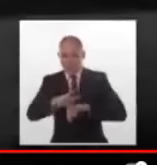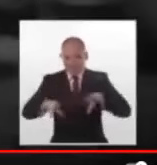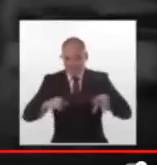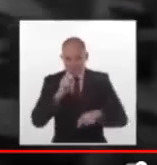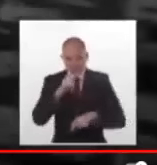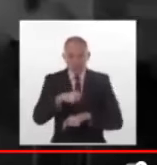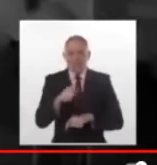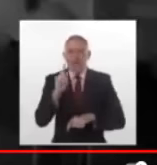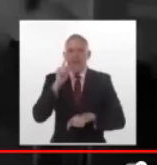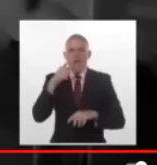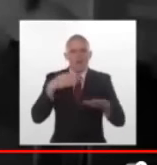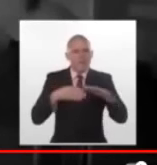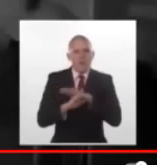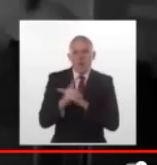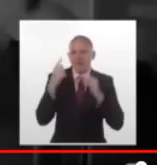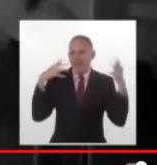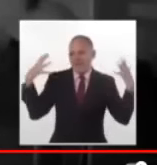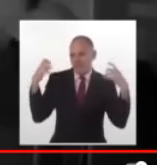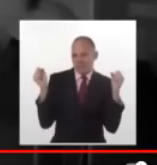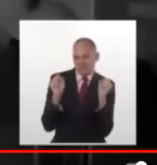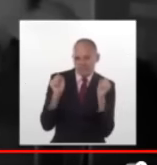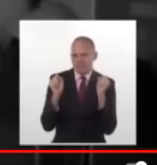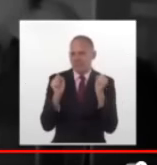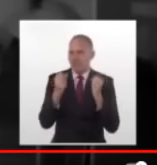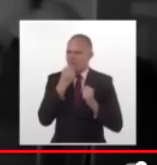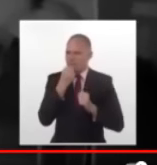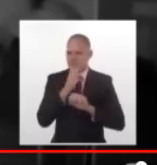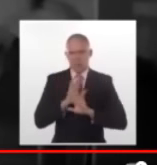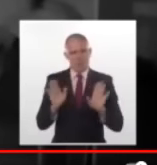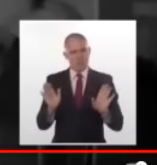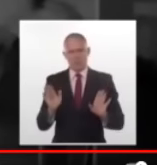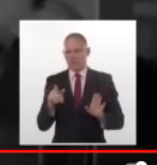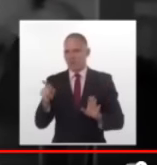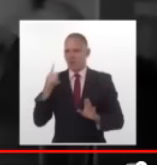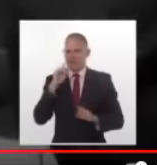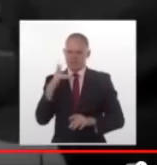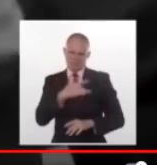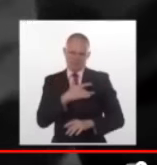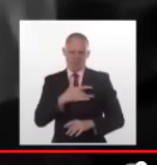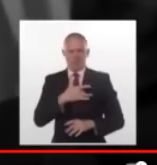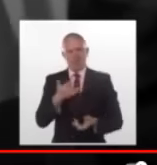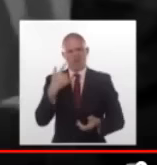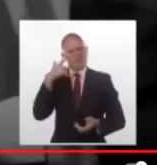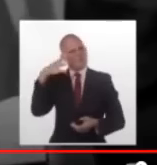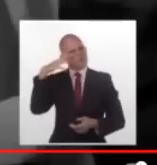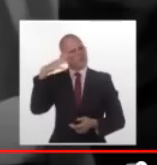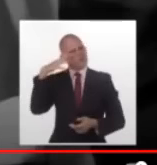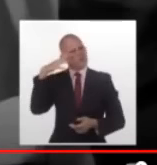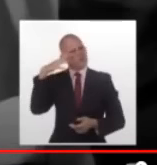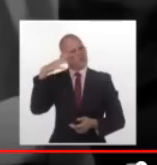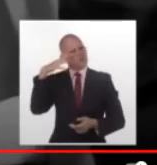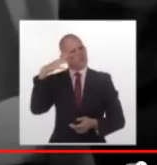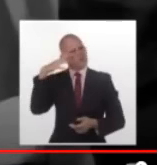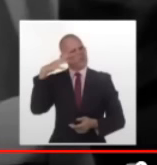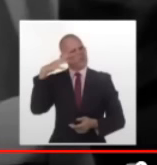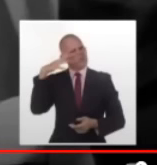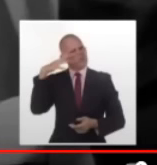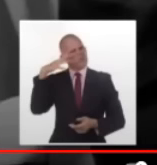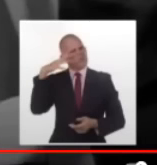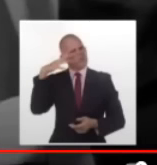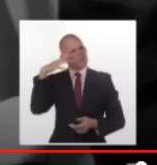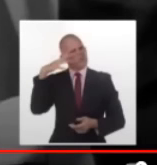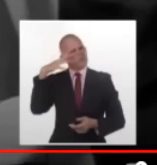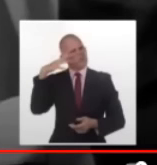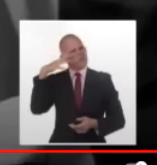bajas temperaturas, pero nunca comparado con el frío hielo de sus conciencias cuando afectaron al pueblo. Te